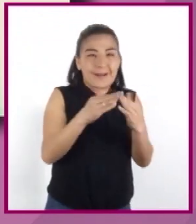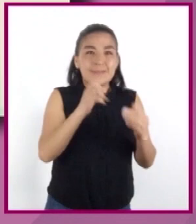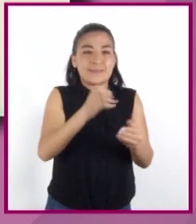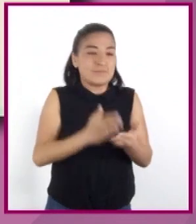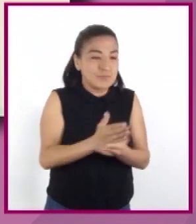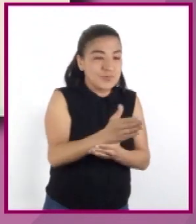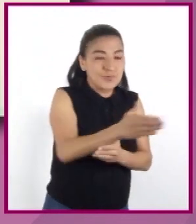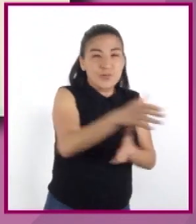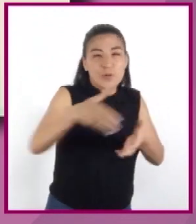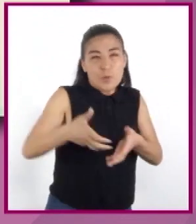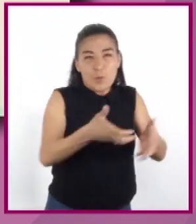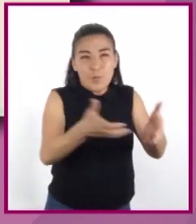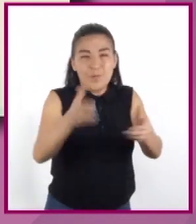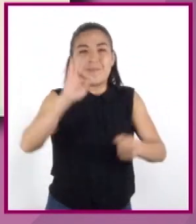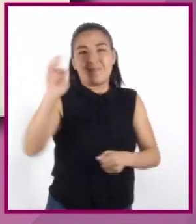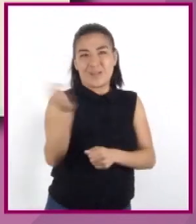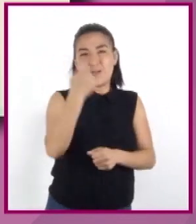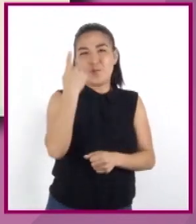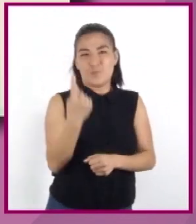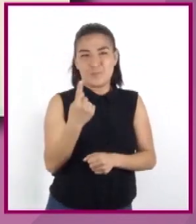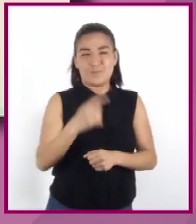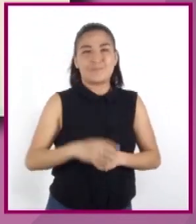carretera federal 1.